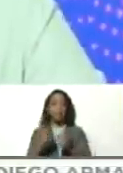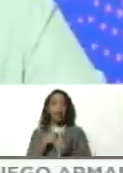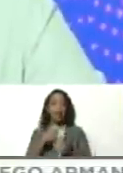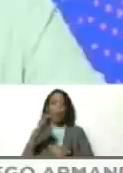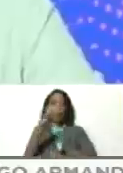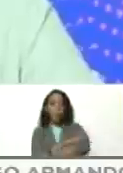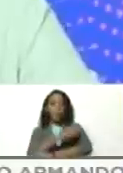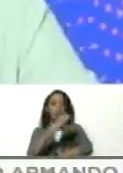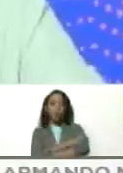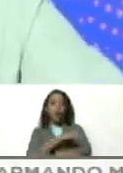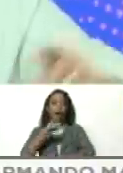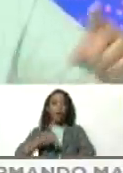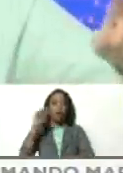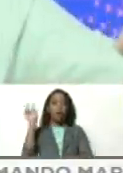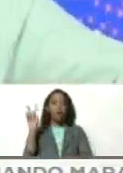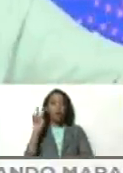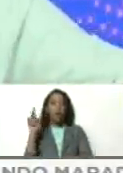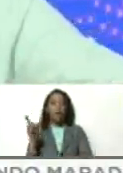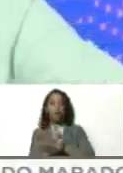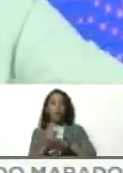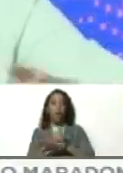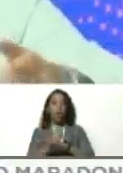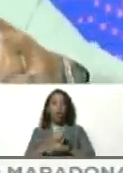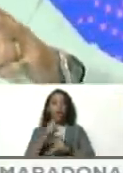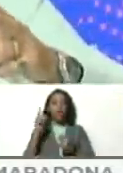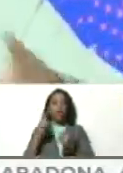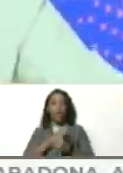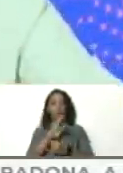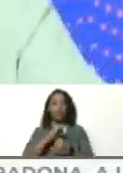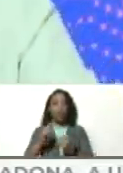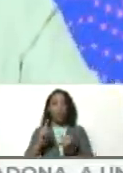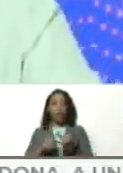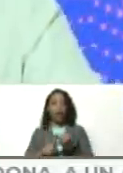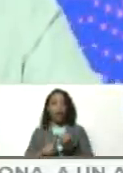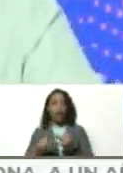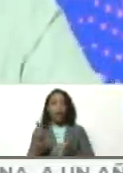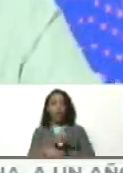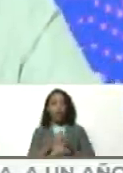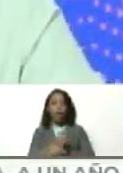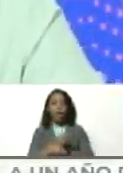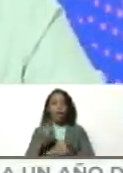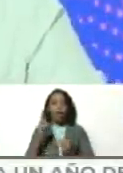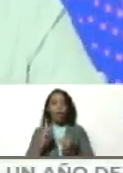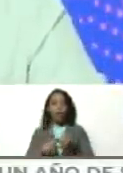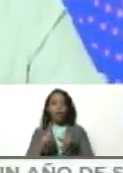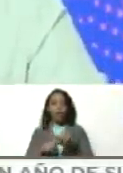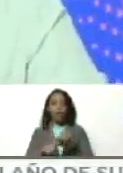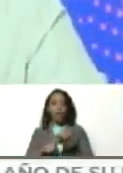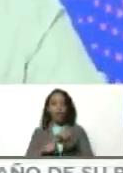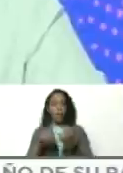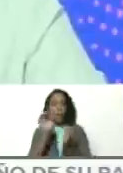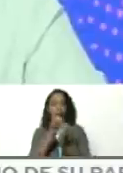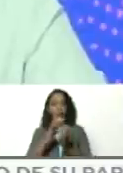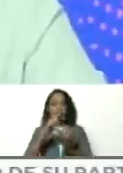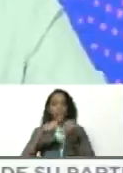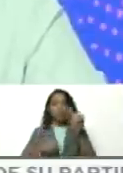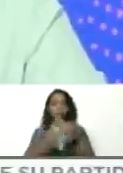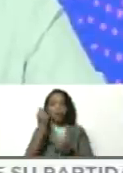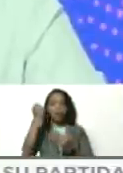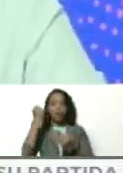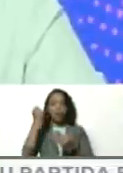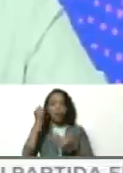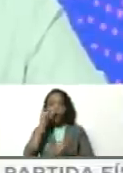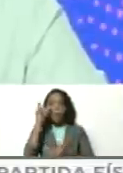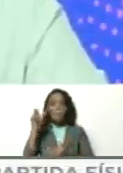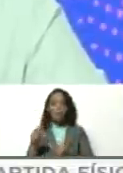la oposición en Venezuela. El gobernador Rosales, el gobernador Galíndez y el gobernador Morel Rodríguez. Son los tres líderes